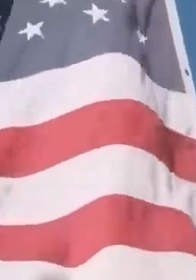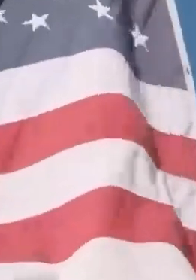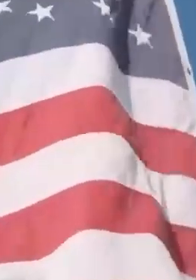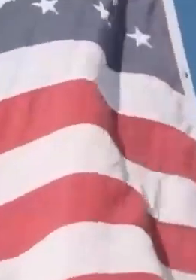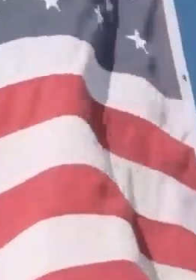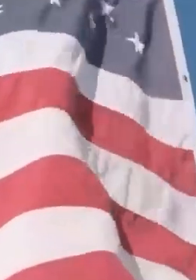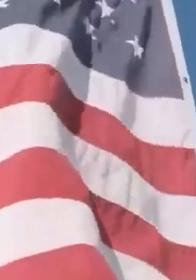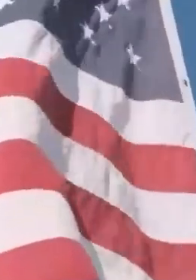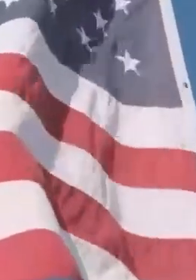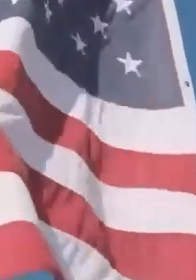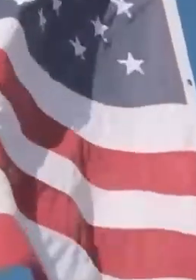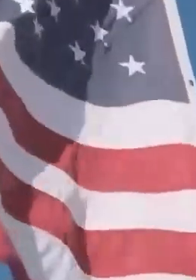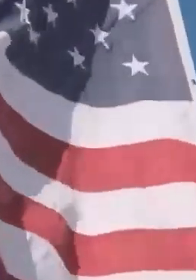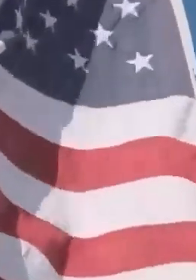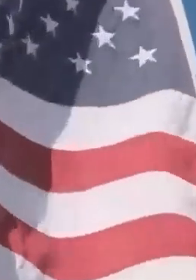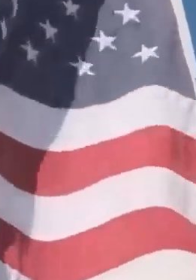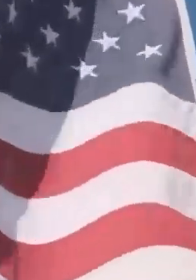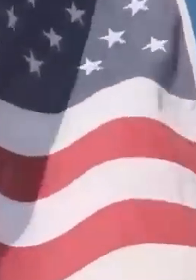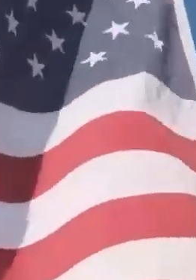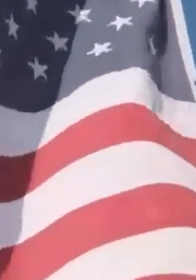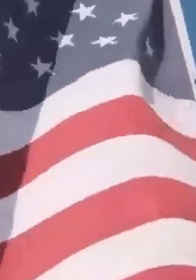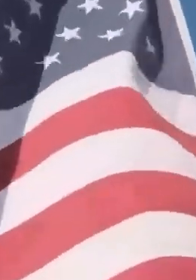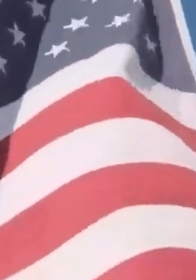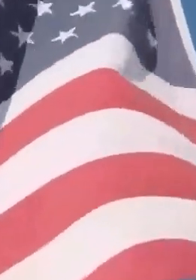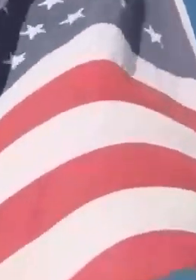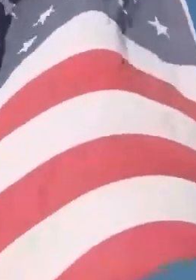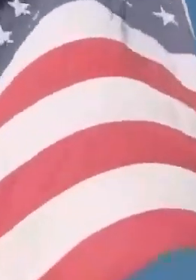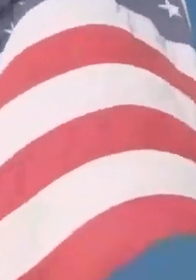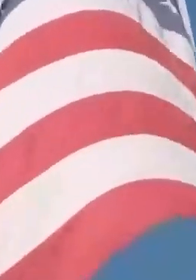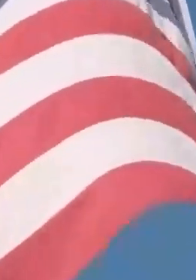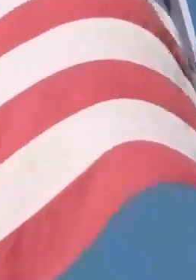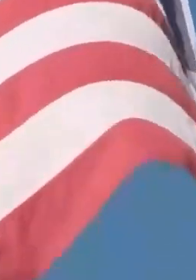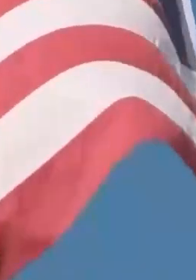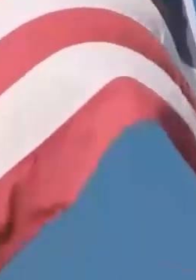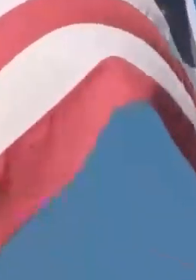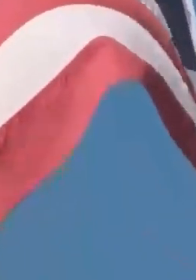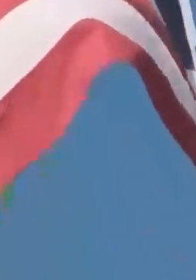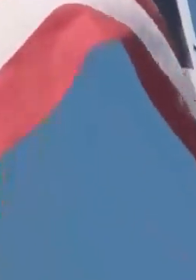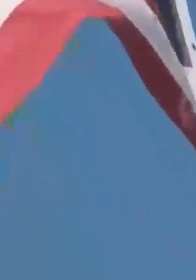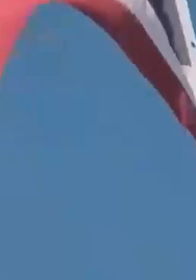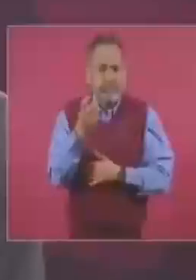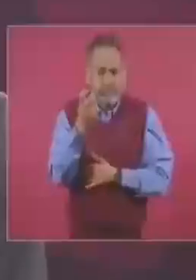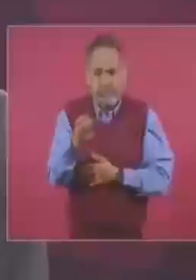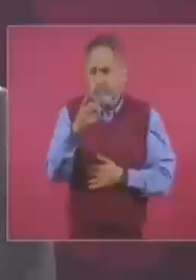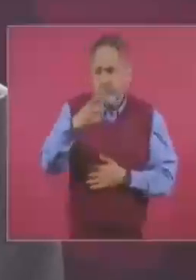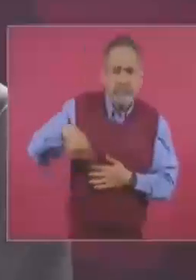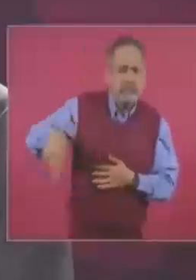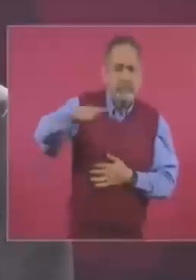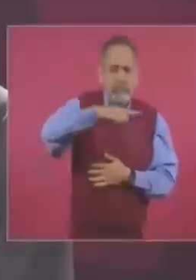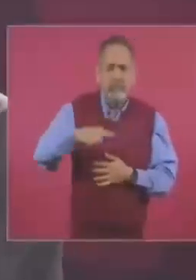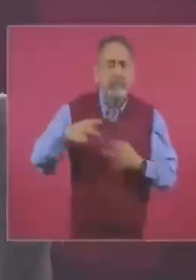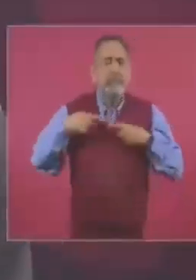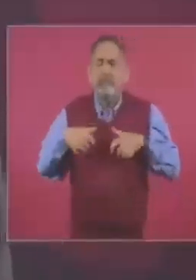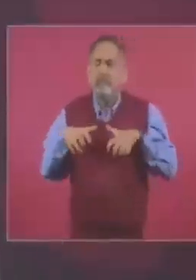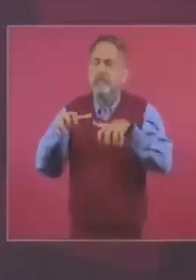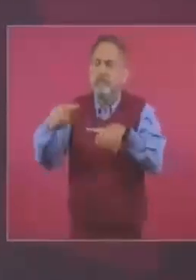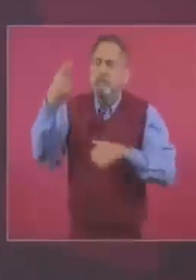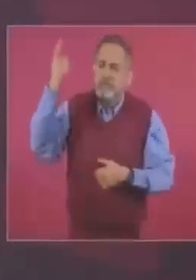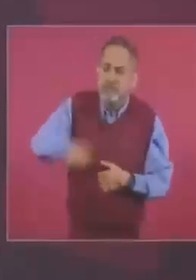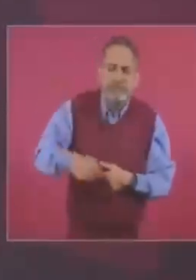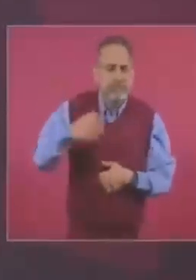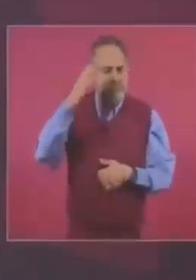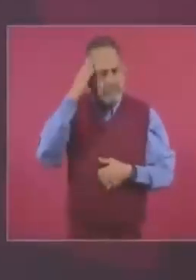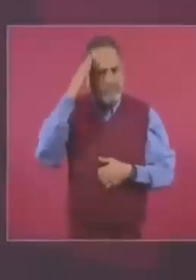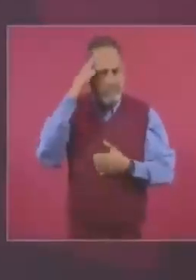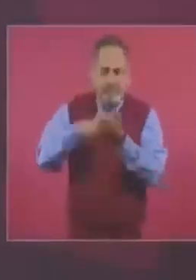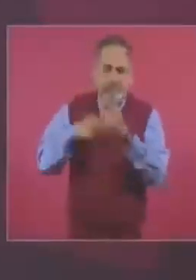pesar de las notas diplomáticas que ha enviado el gobierno de México, la primera de ellas el 7 de mayo de 2021 y